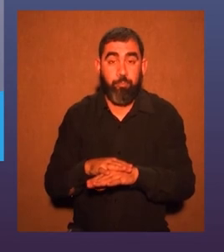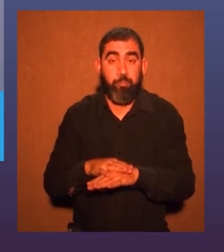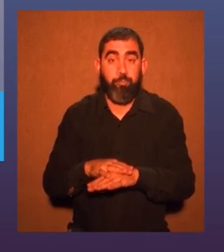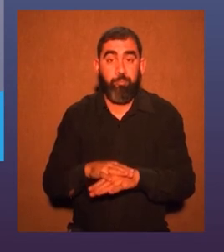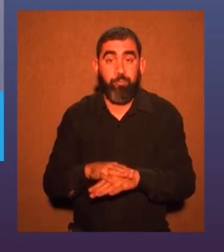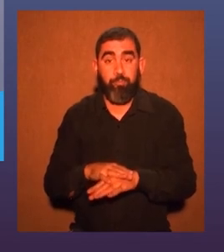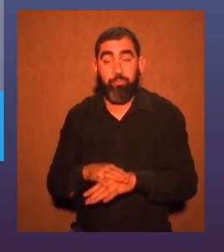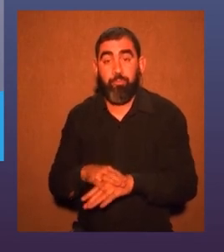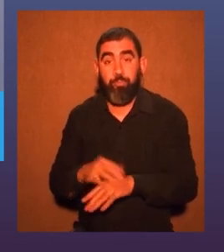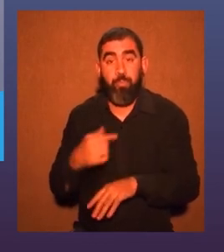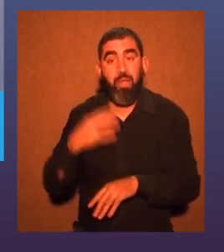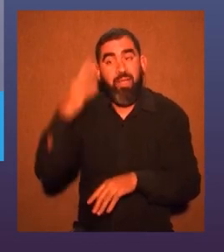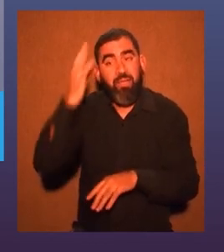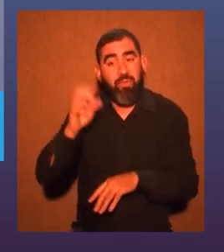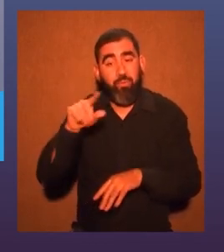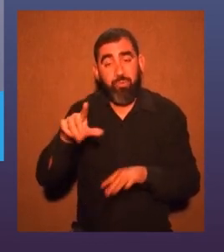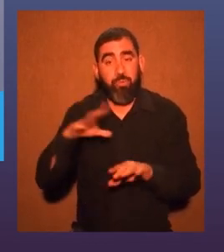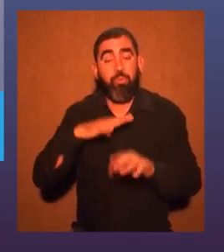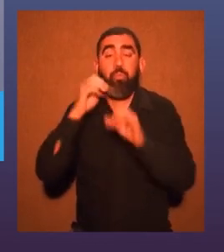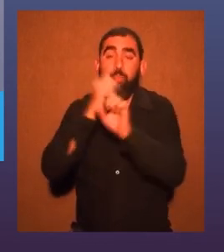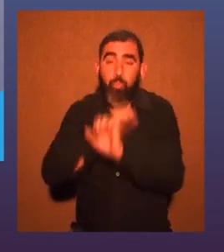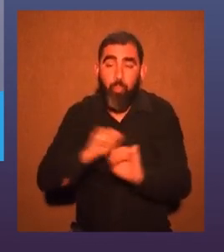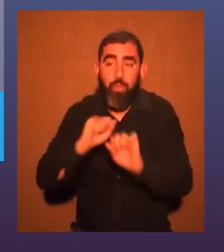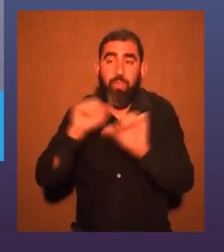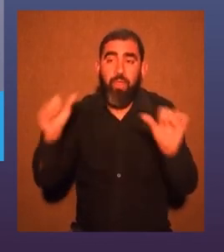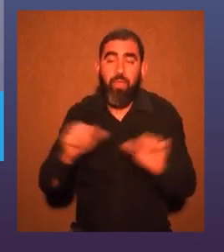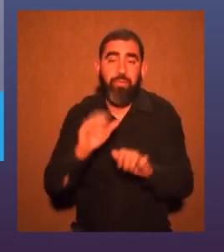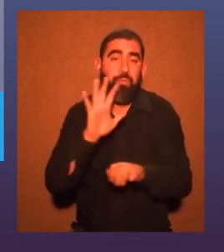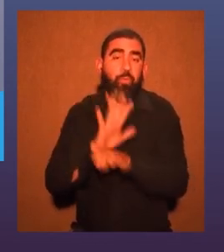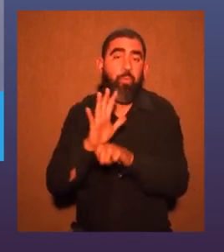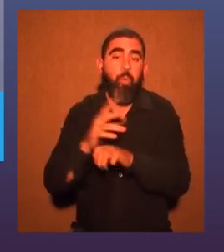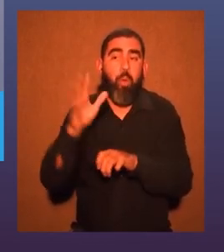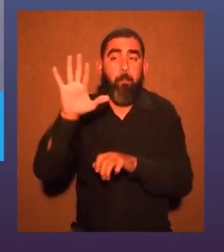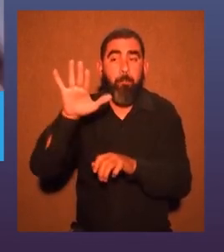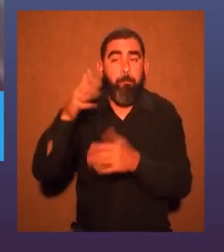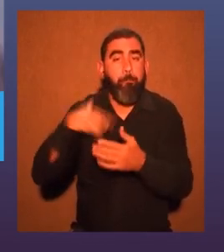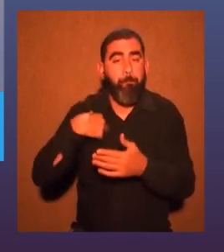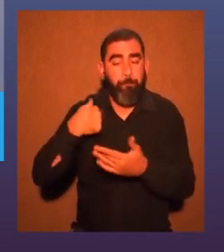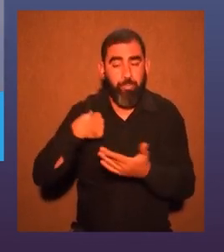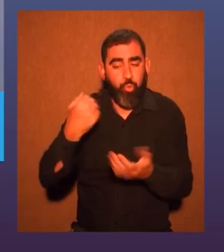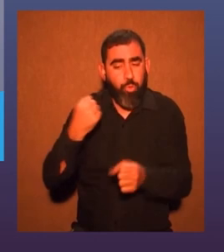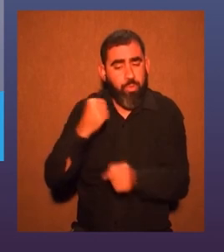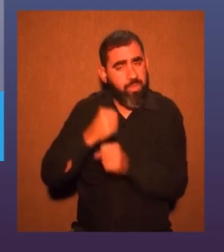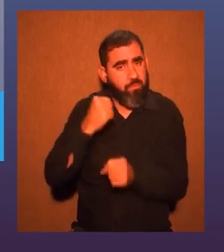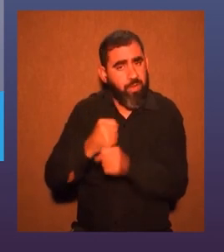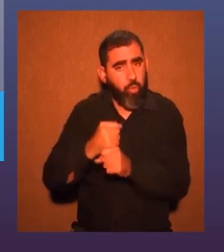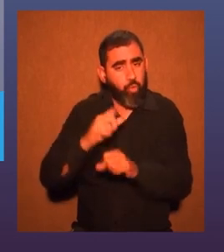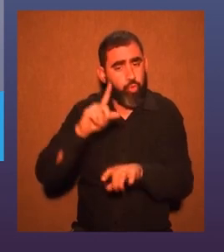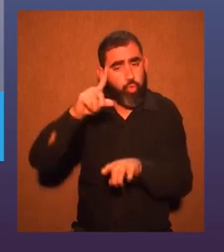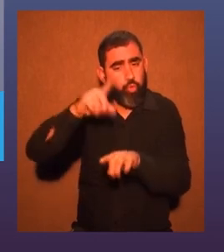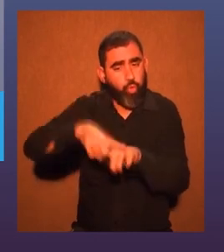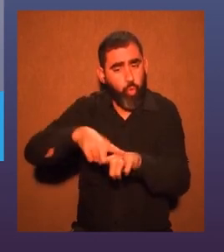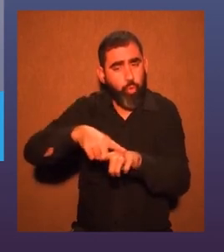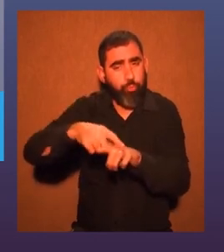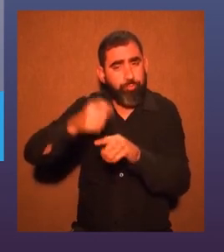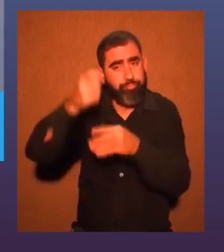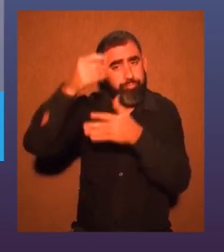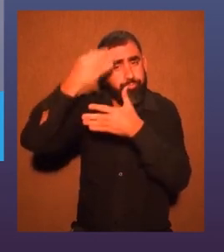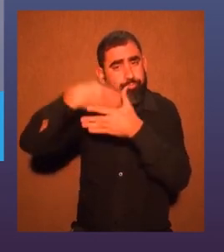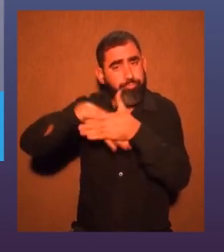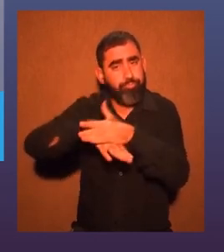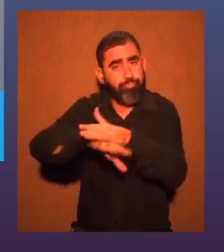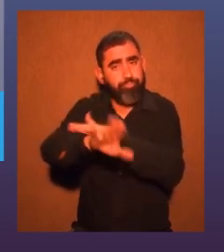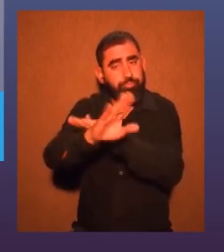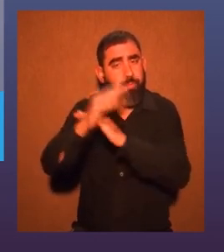a mí me parece, es eso como que poder imprimir con el dedo, ¿viste? O sea, bueno, estoy acá trabajando y ahora toco esto y se imprimió todo lo que tengo